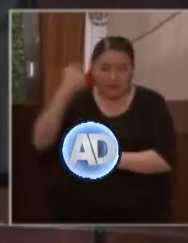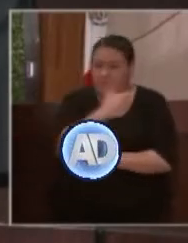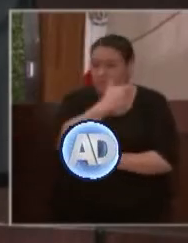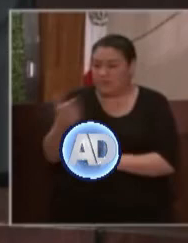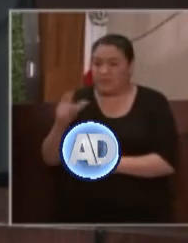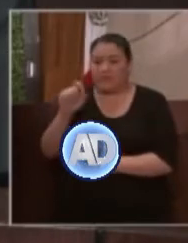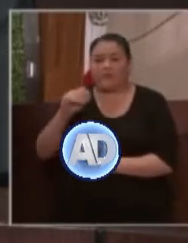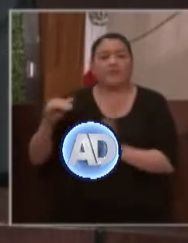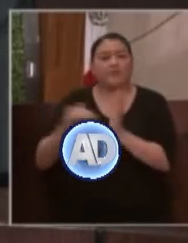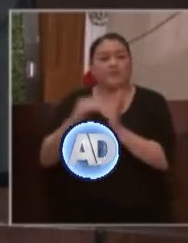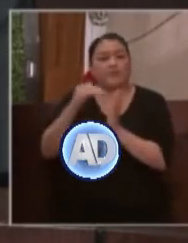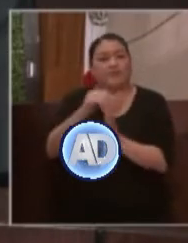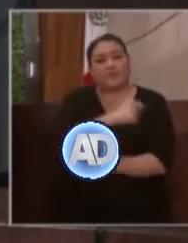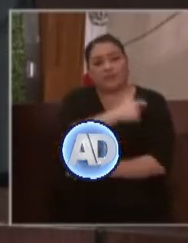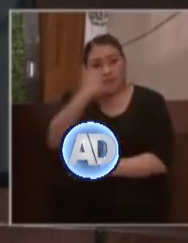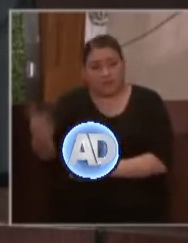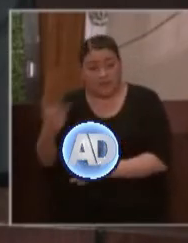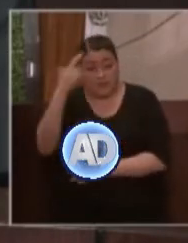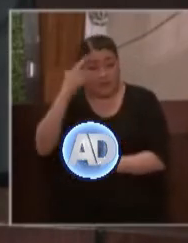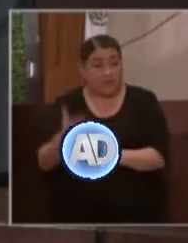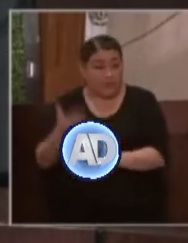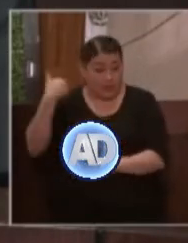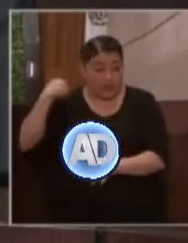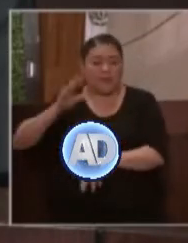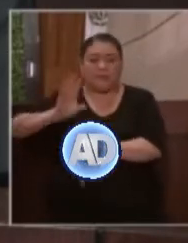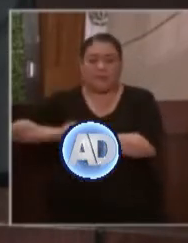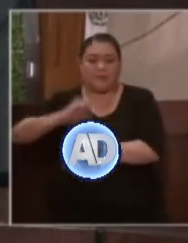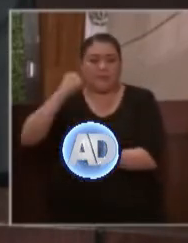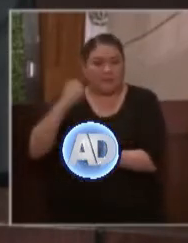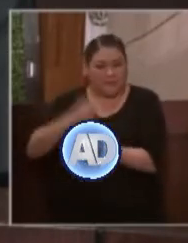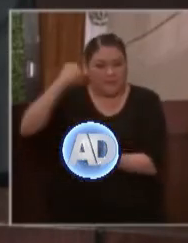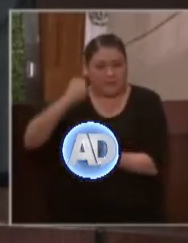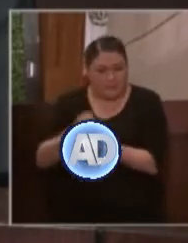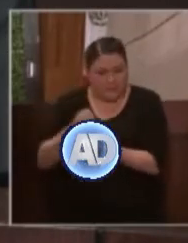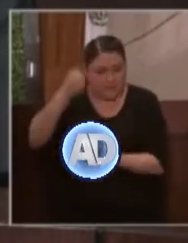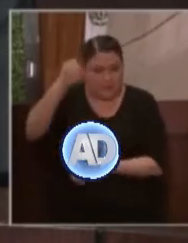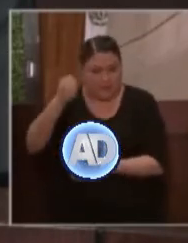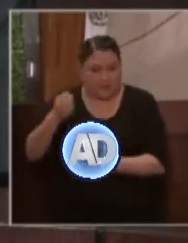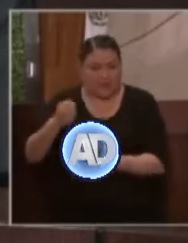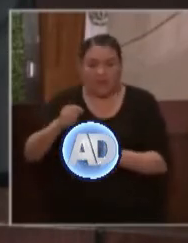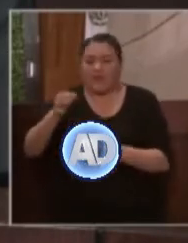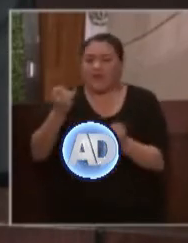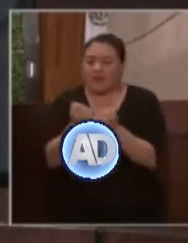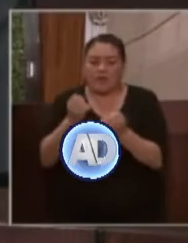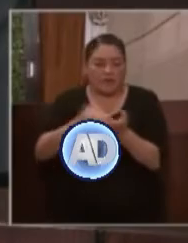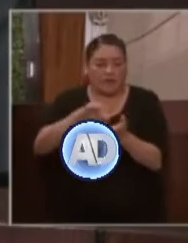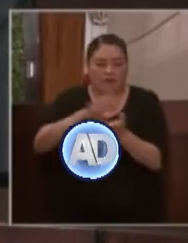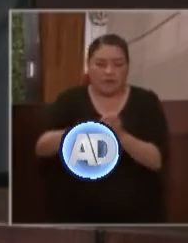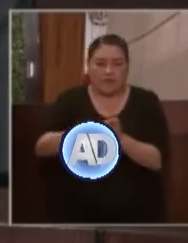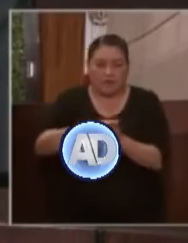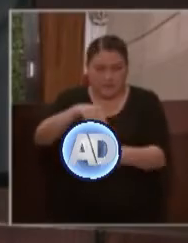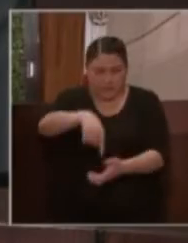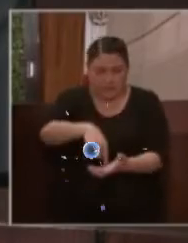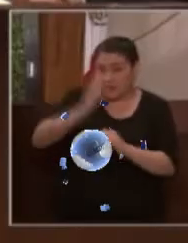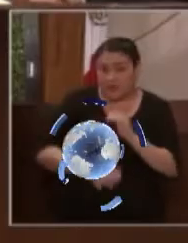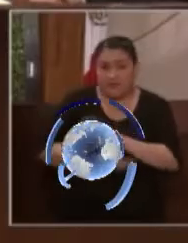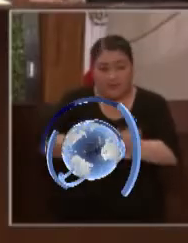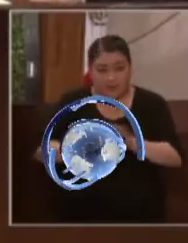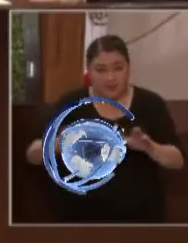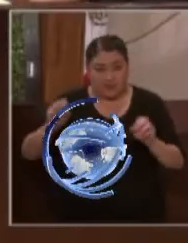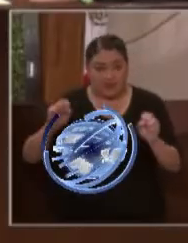millones de pesos aprobados mediante ampliación presupuestal en el plazo establecido al efecto